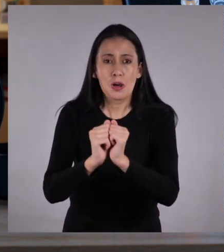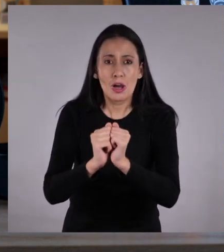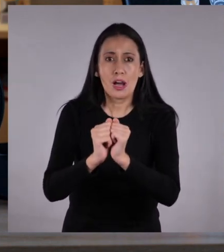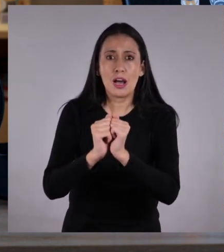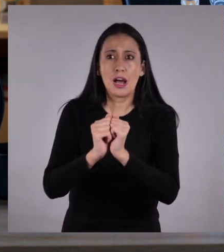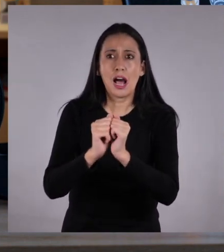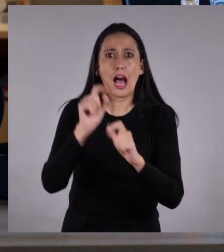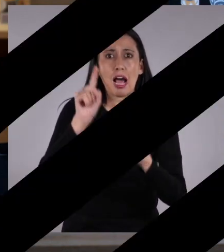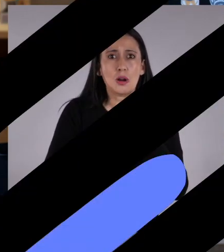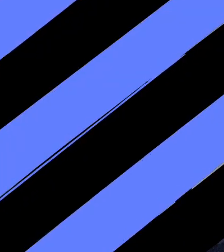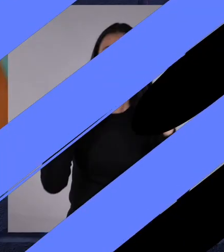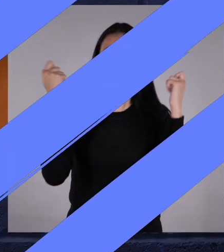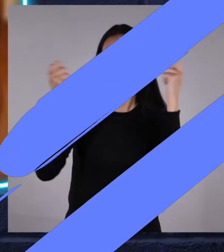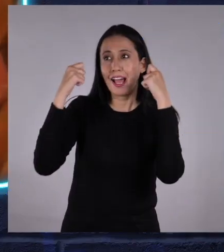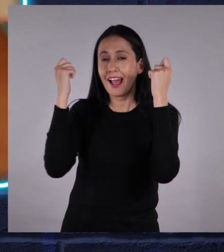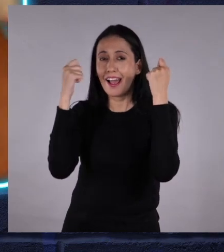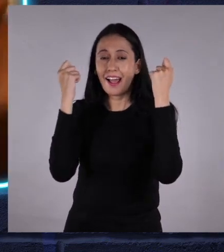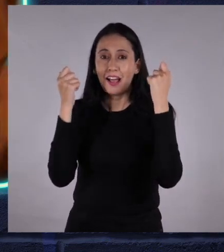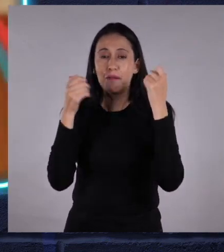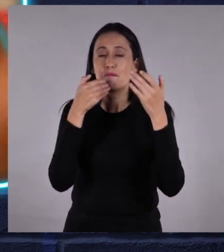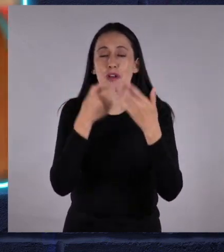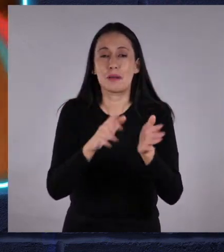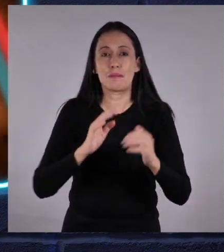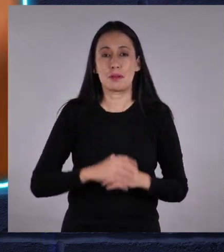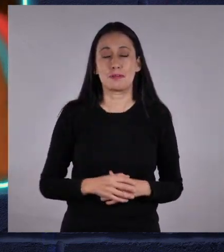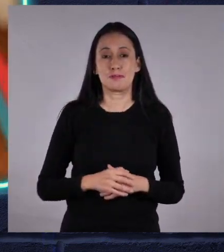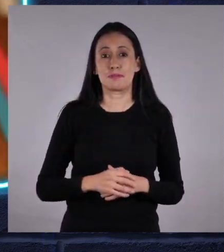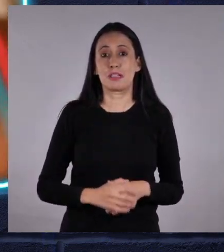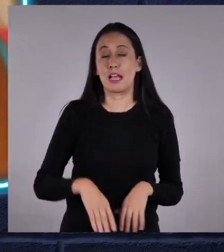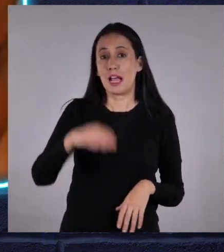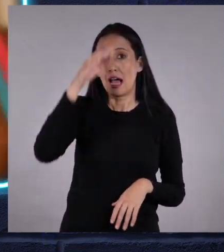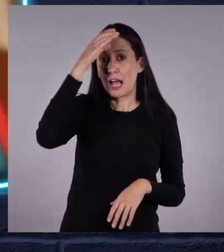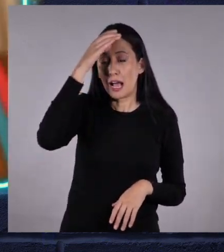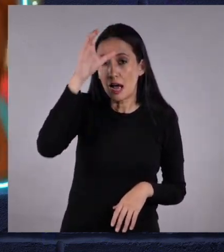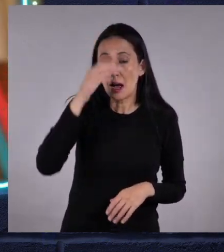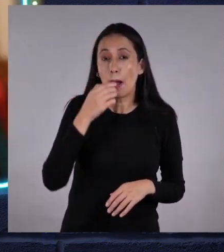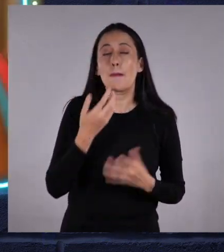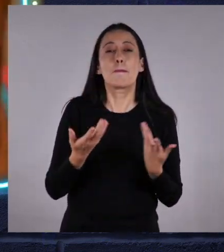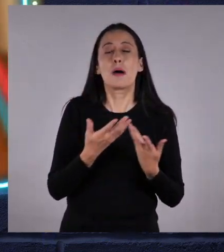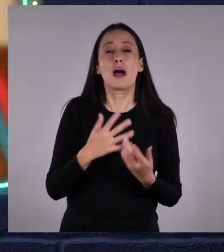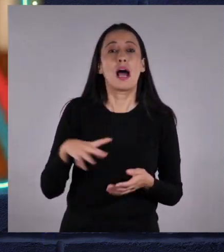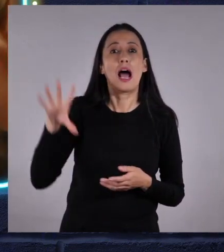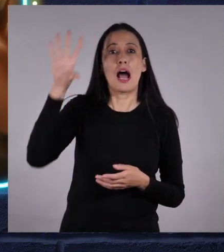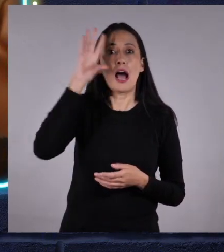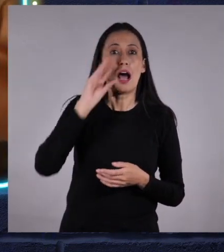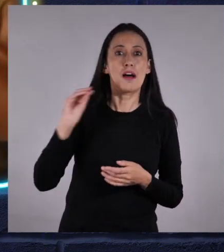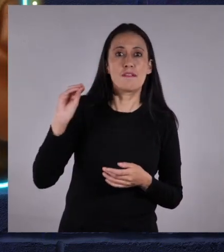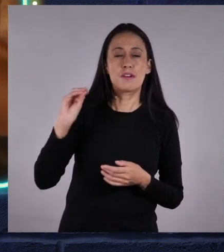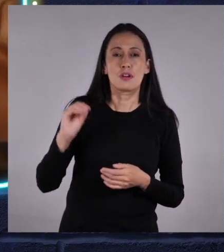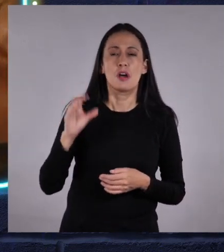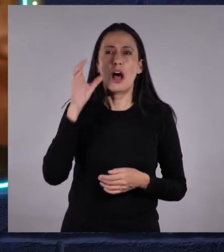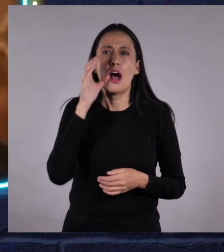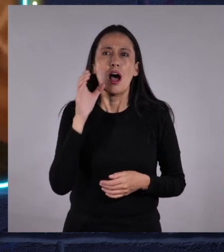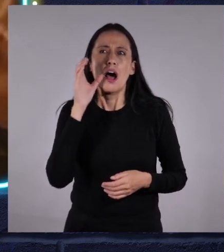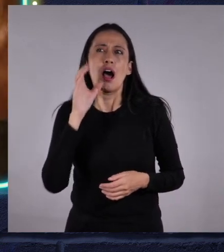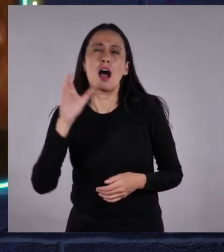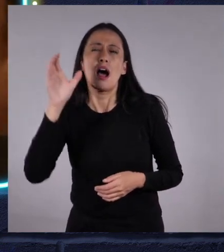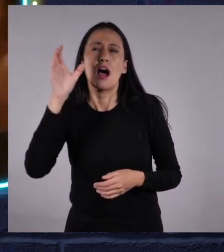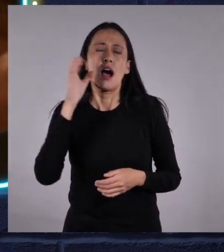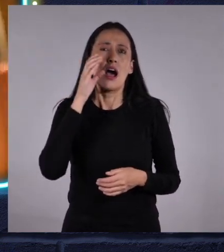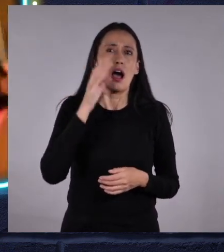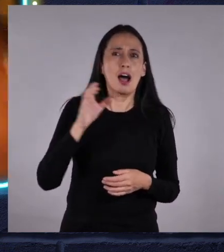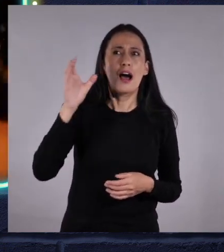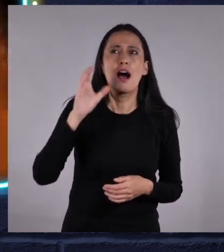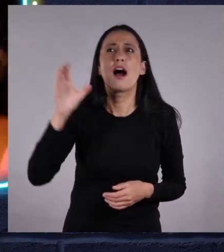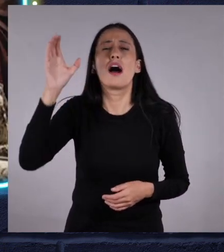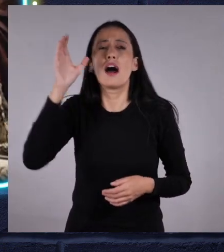Por ejemplo, en la cultura afro-pacífico, se hacen cantos para acompañar el alma al cielo. O en la